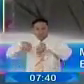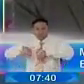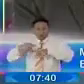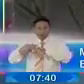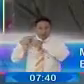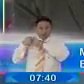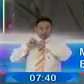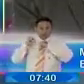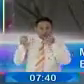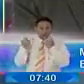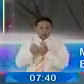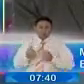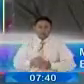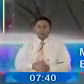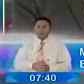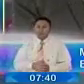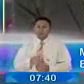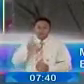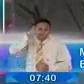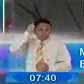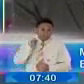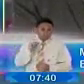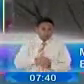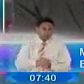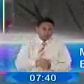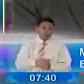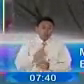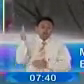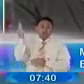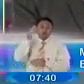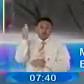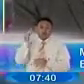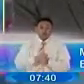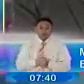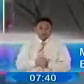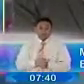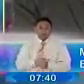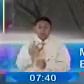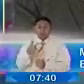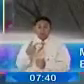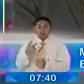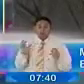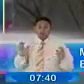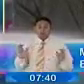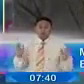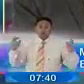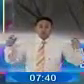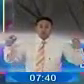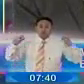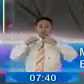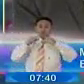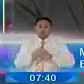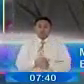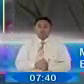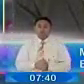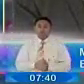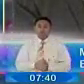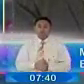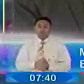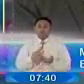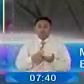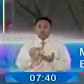responsabilidad social importantísima. Solamente ayer estuve en Tungurahua, entregamos dos puentes Bailey en la parroquia El